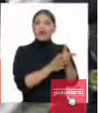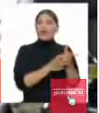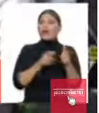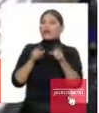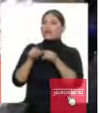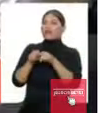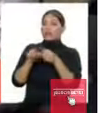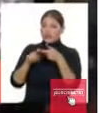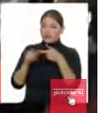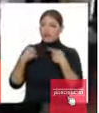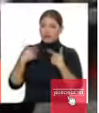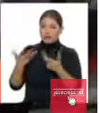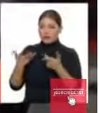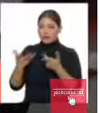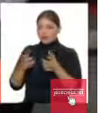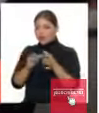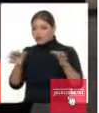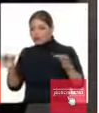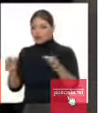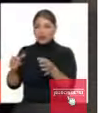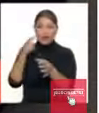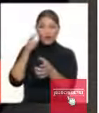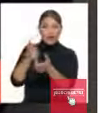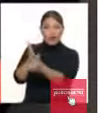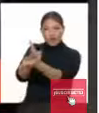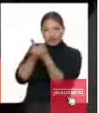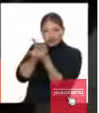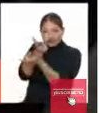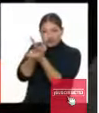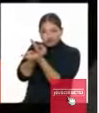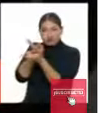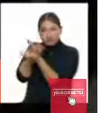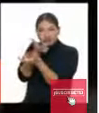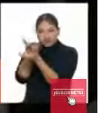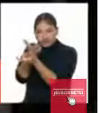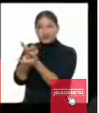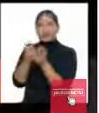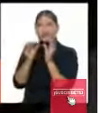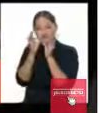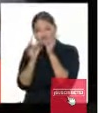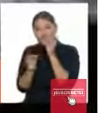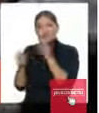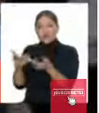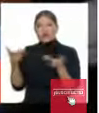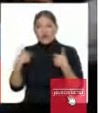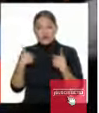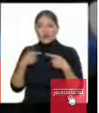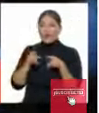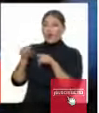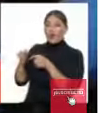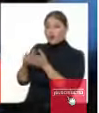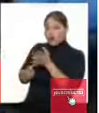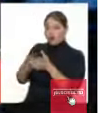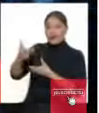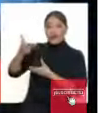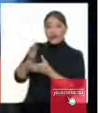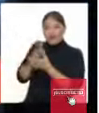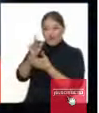Así mismo tenemos municiones para fusiles de guerra de distinto calibre y otras municiones para